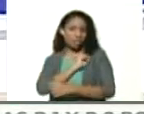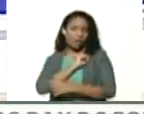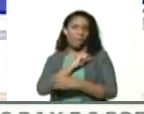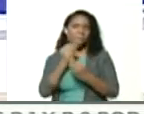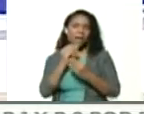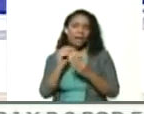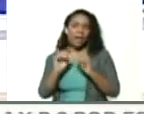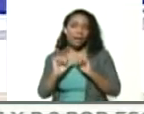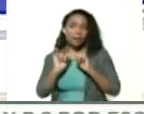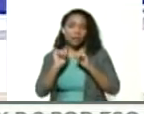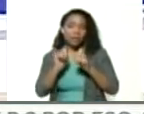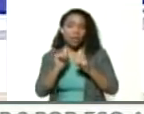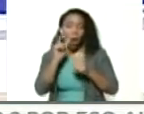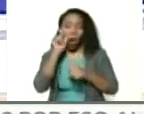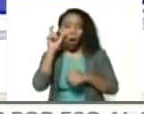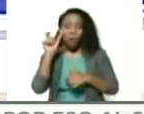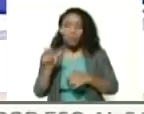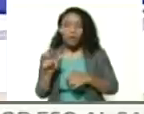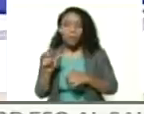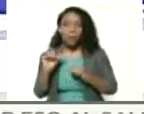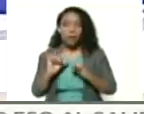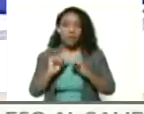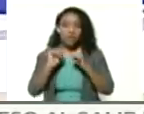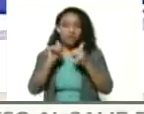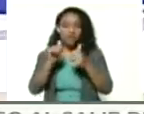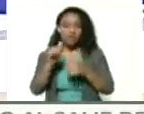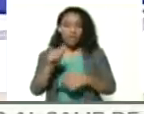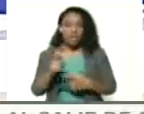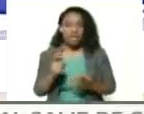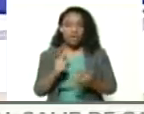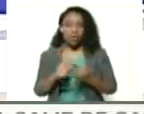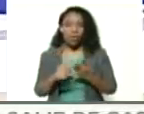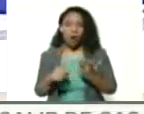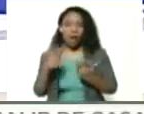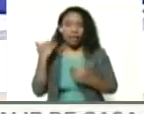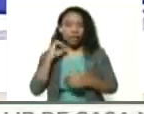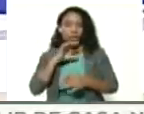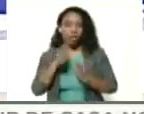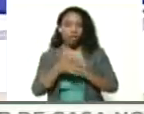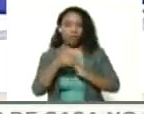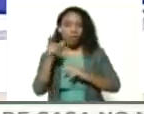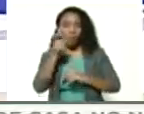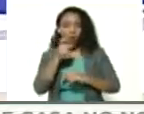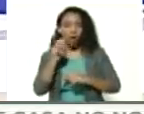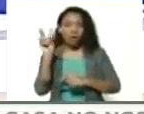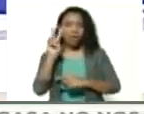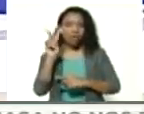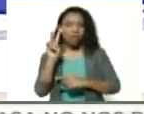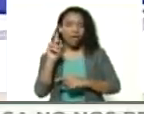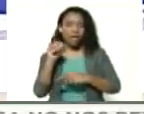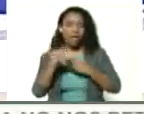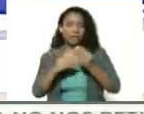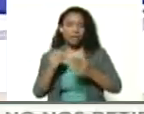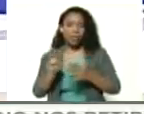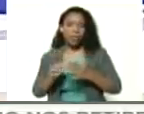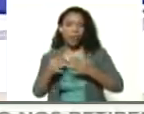surja un Mussolini, para que surja un Hitler. Y fue lo que buscaron en Venezuela, que surgiera un Pinochet.